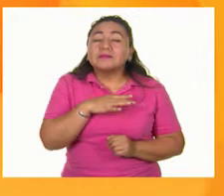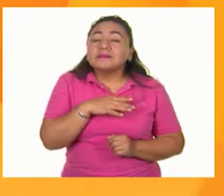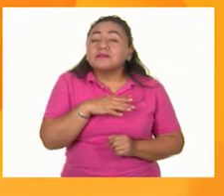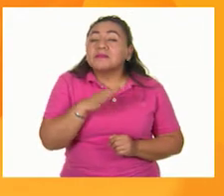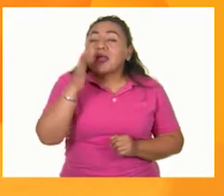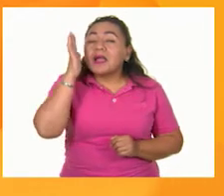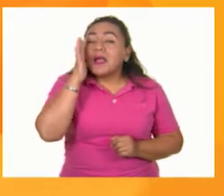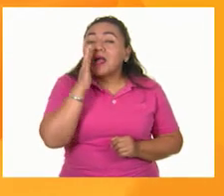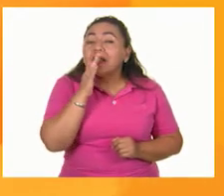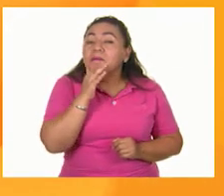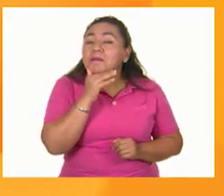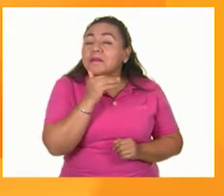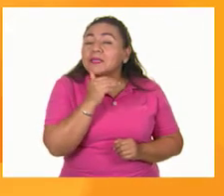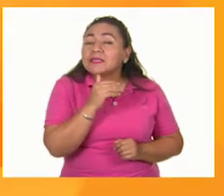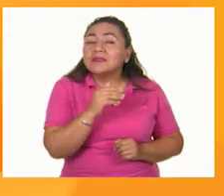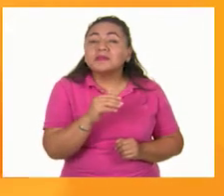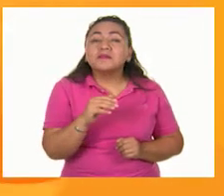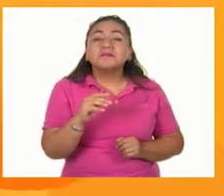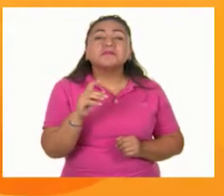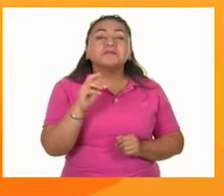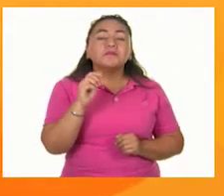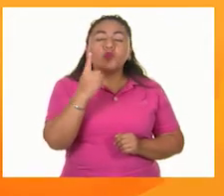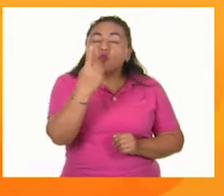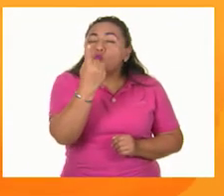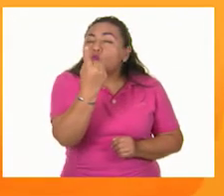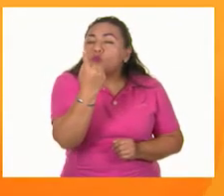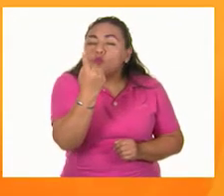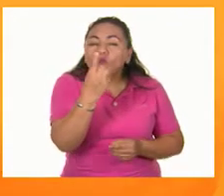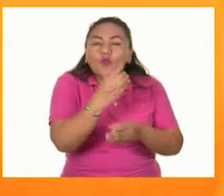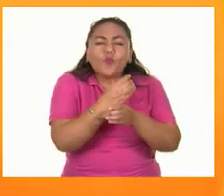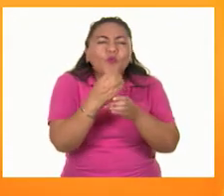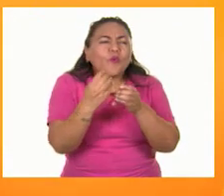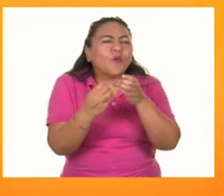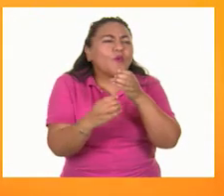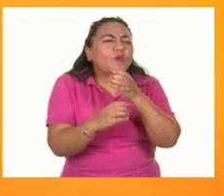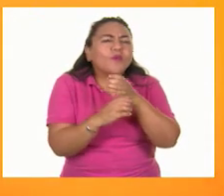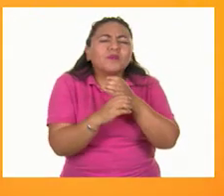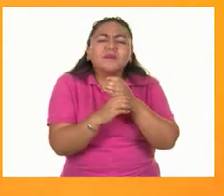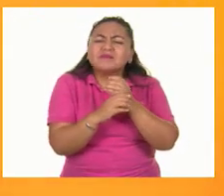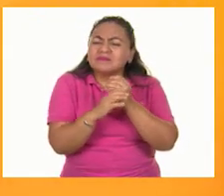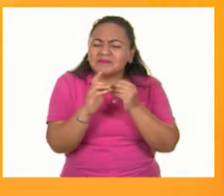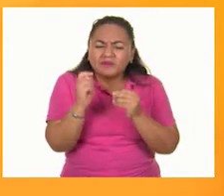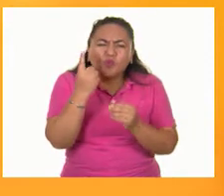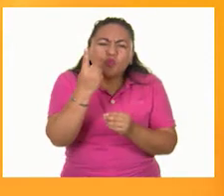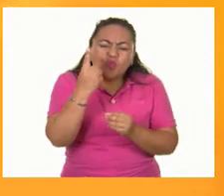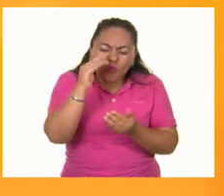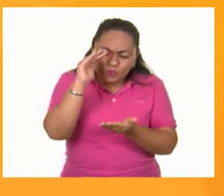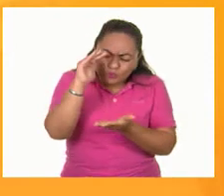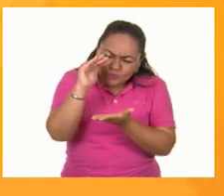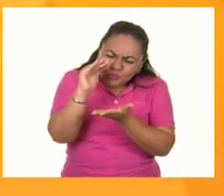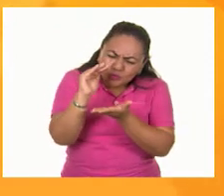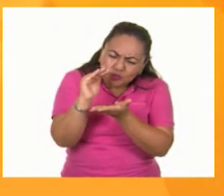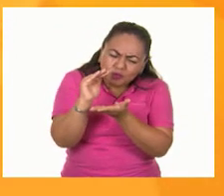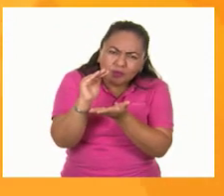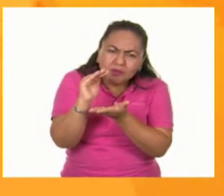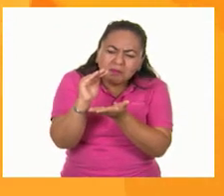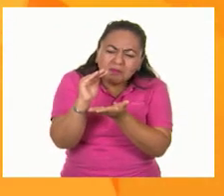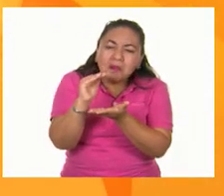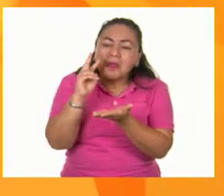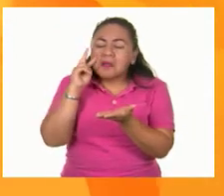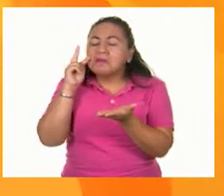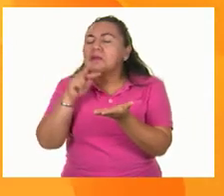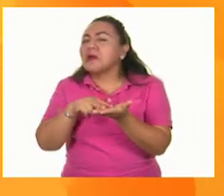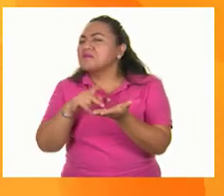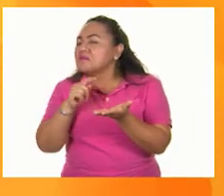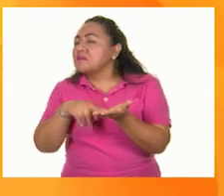Apenas un pequeño detalle, tan diminuto que podría pasar